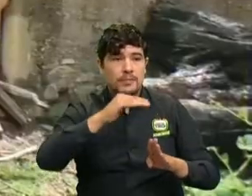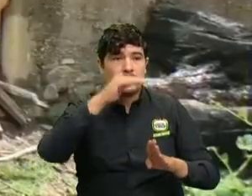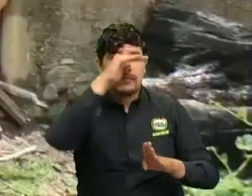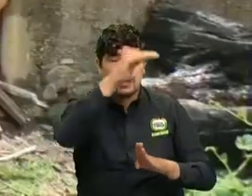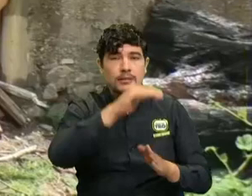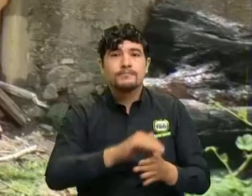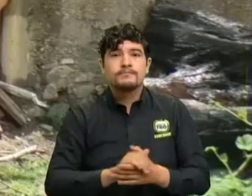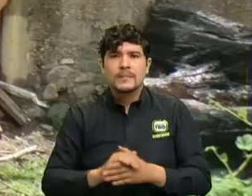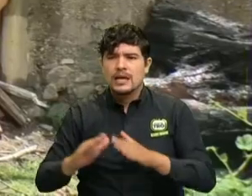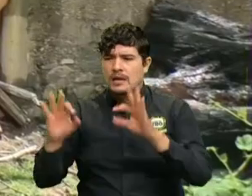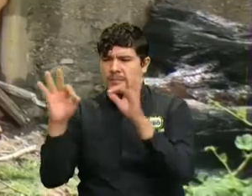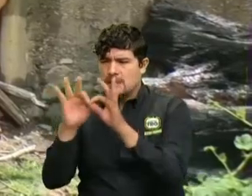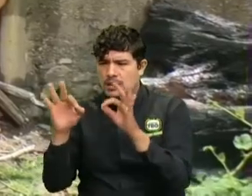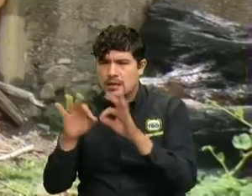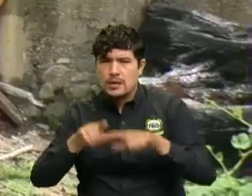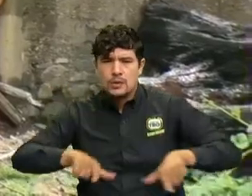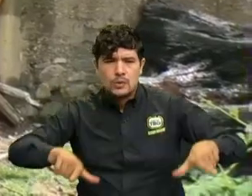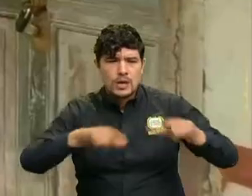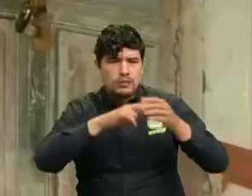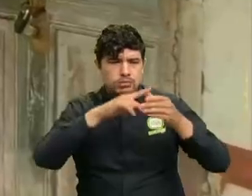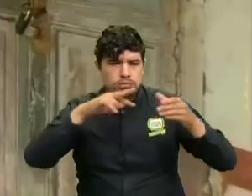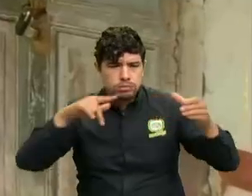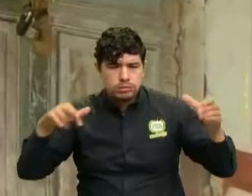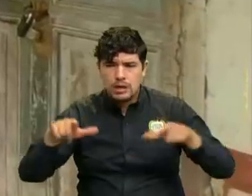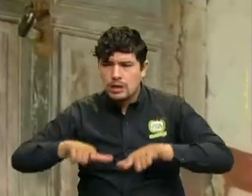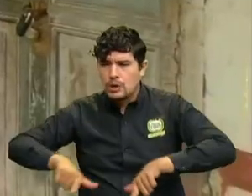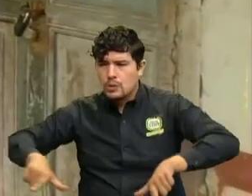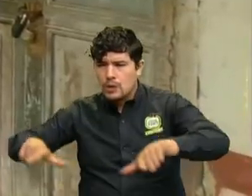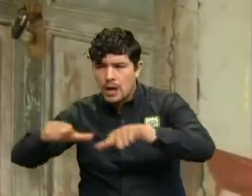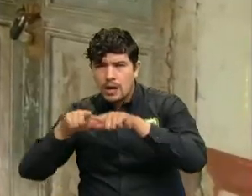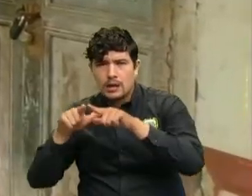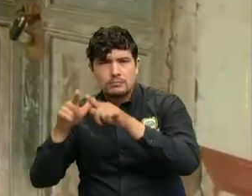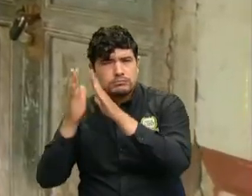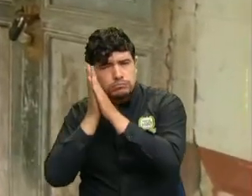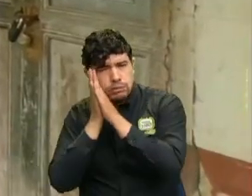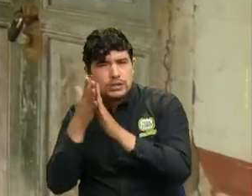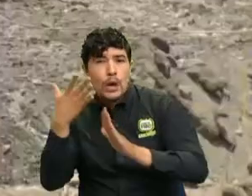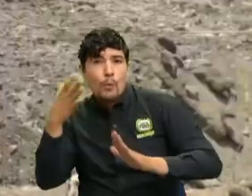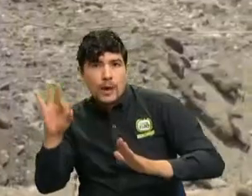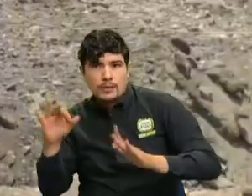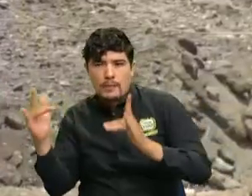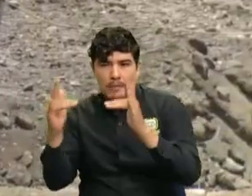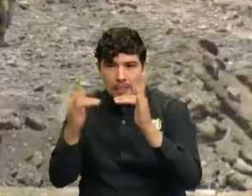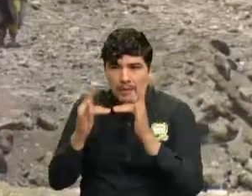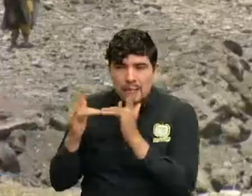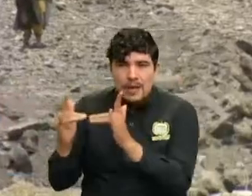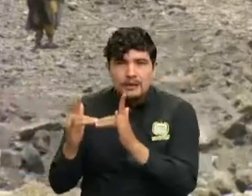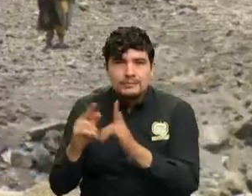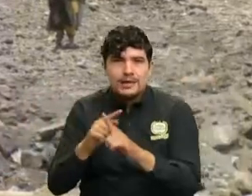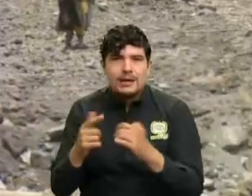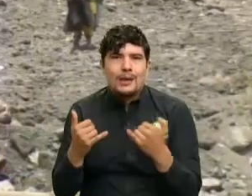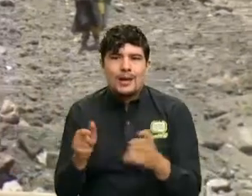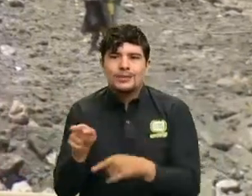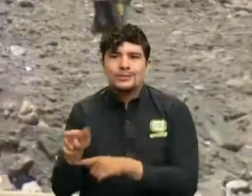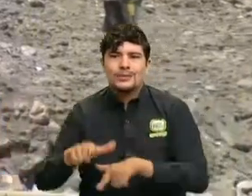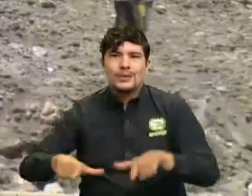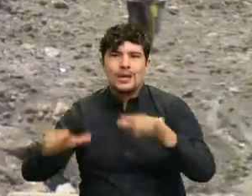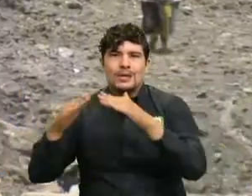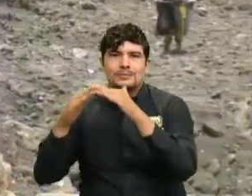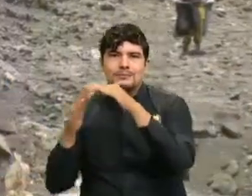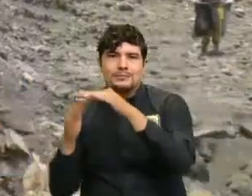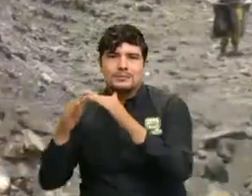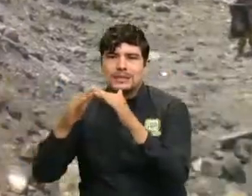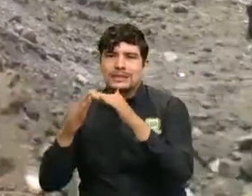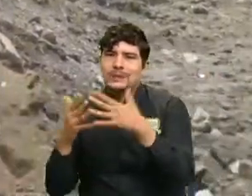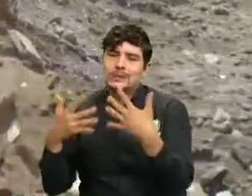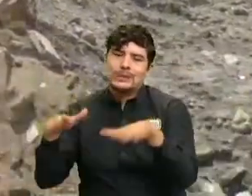piscina cancha deportiva y más de 50 dormitorios debido al riesgo de colapsar tuvo que ser derribada ante la mirada pesarosa